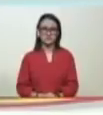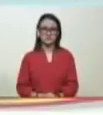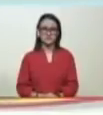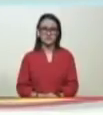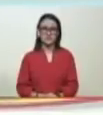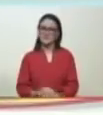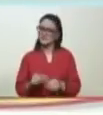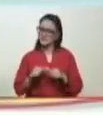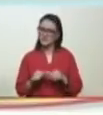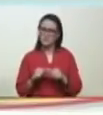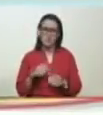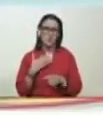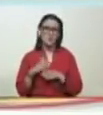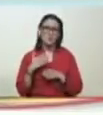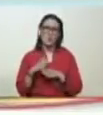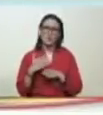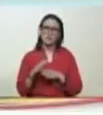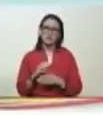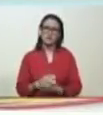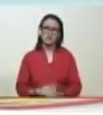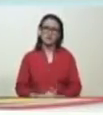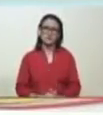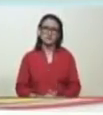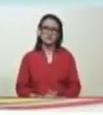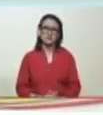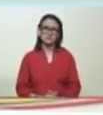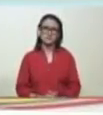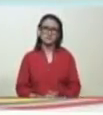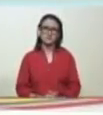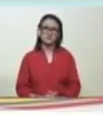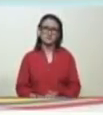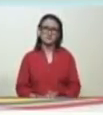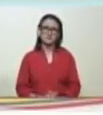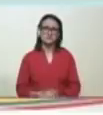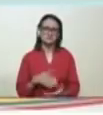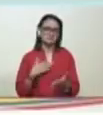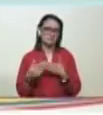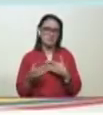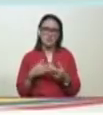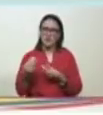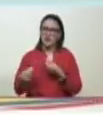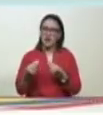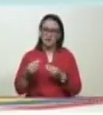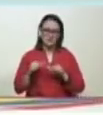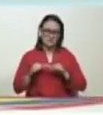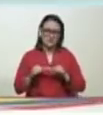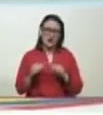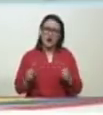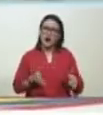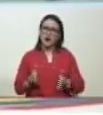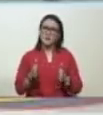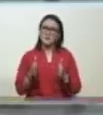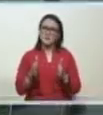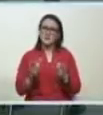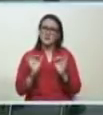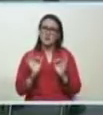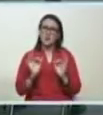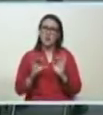pase lo que pase, hagan lo que hagan. Nuestro camino será